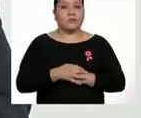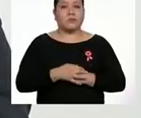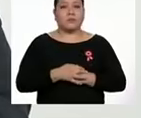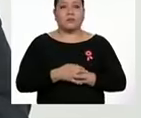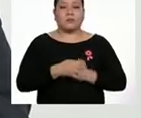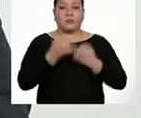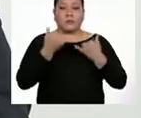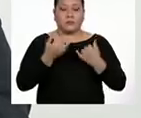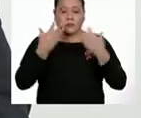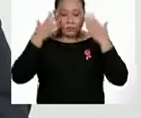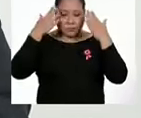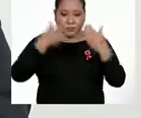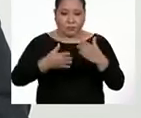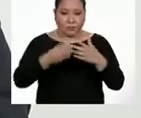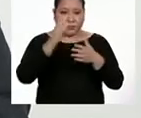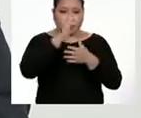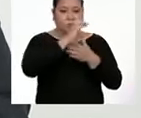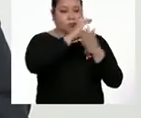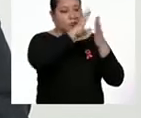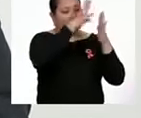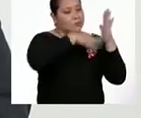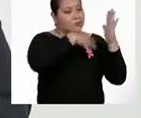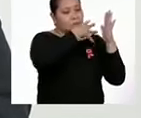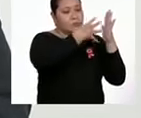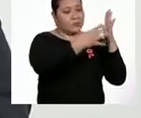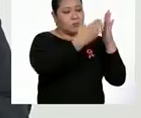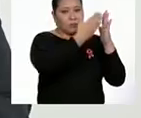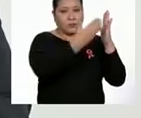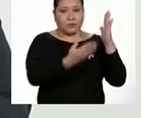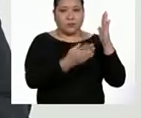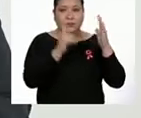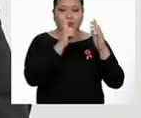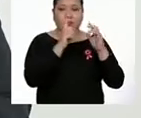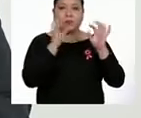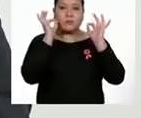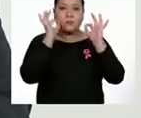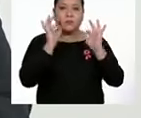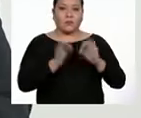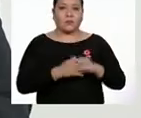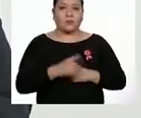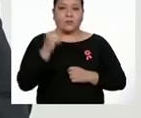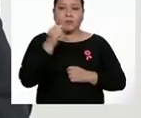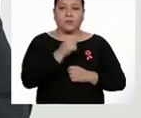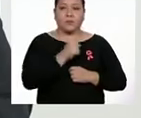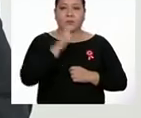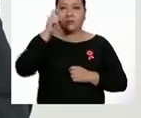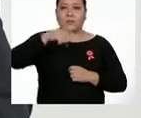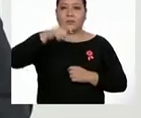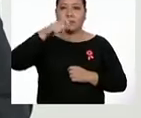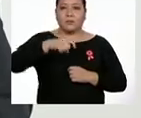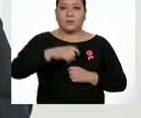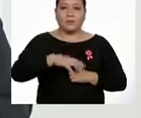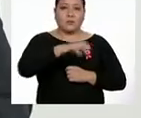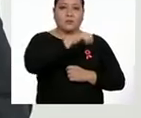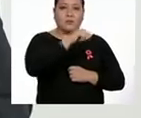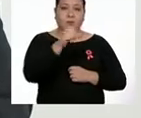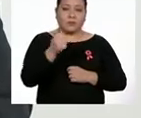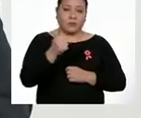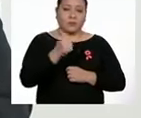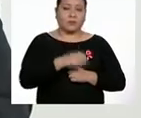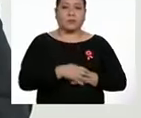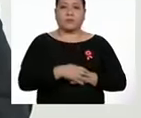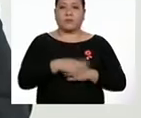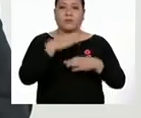Ahora, identifiquemos las categorías fuera de peligro. Para eso, vamos a necesitar otro tipo